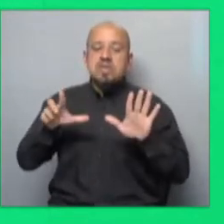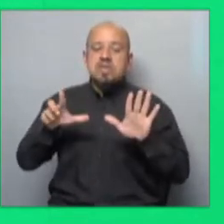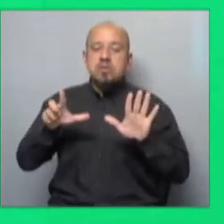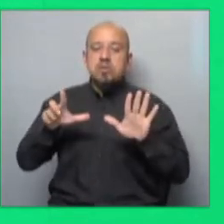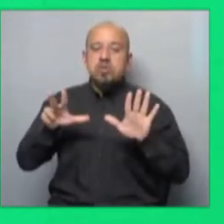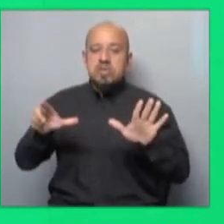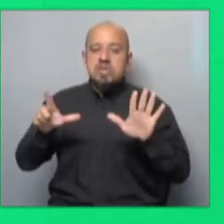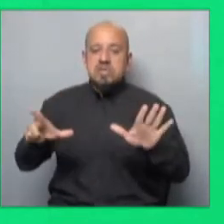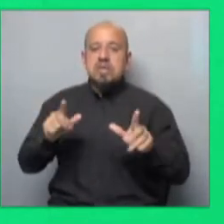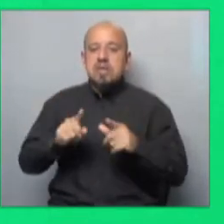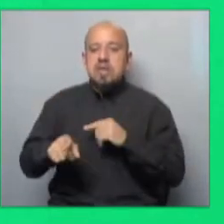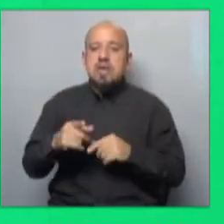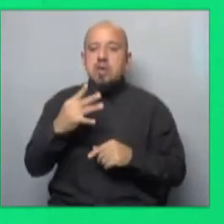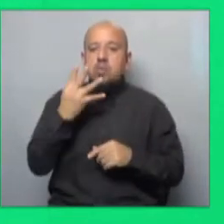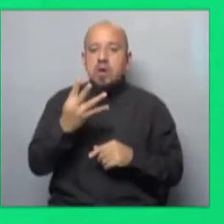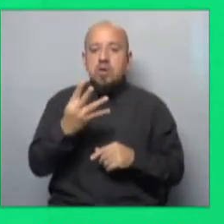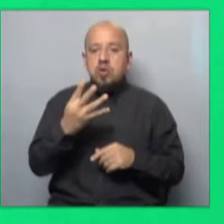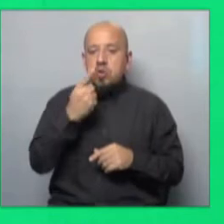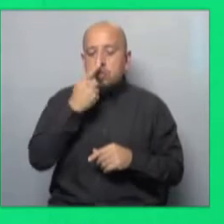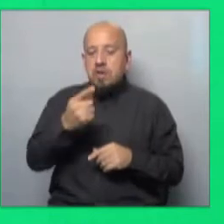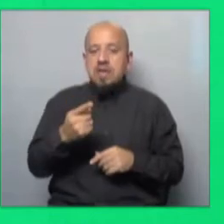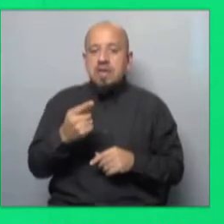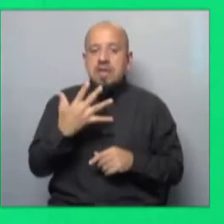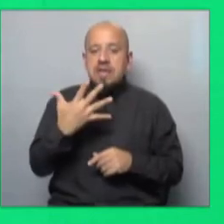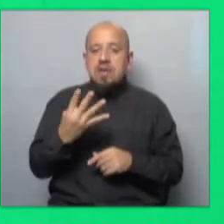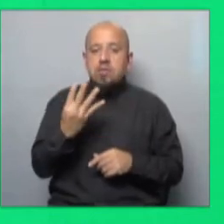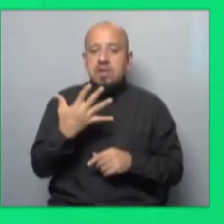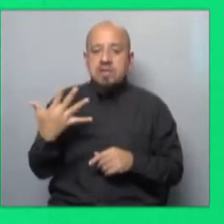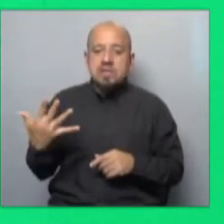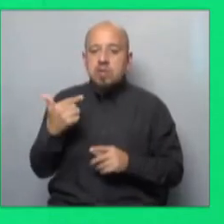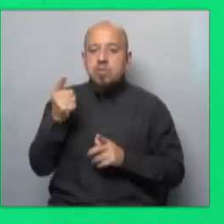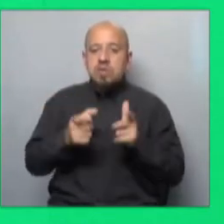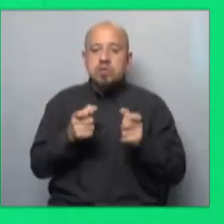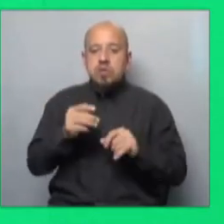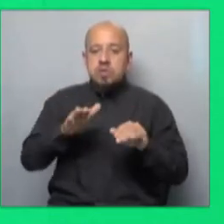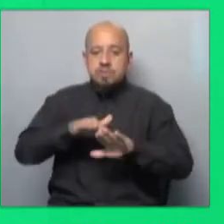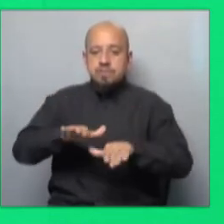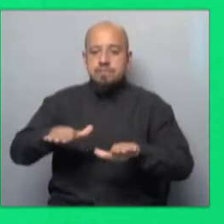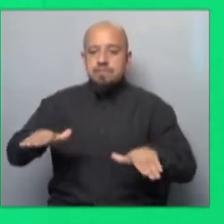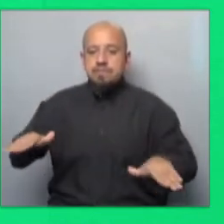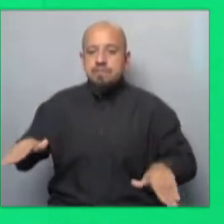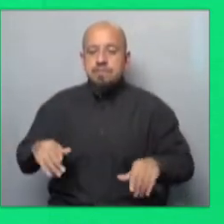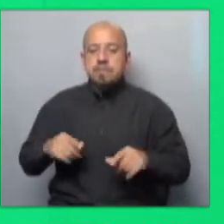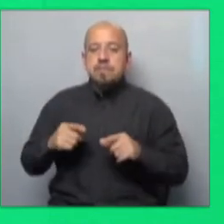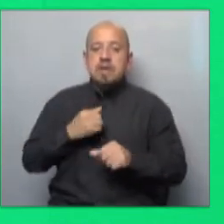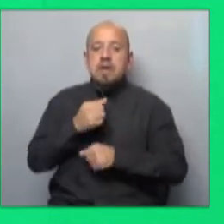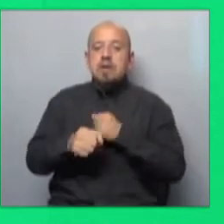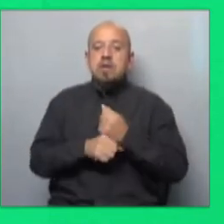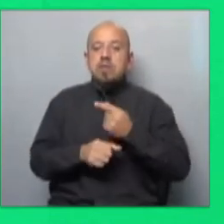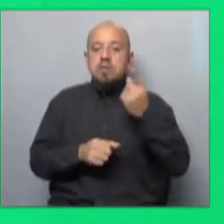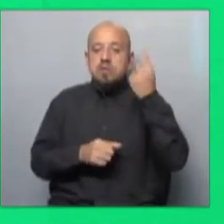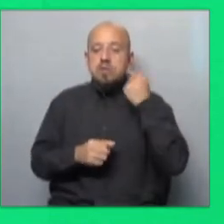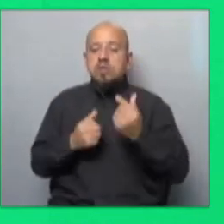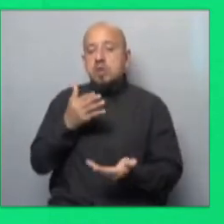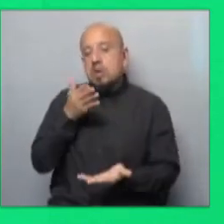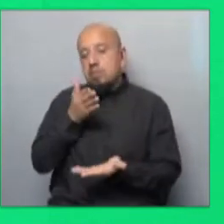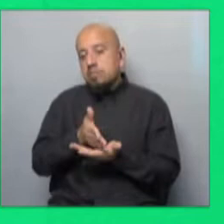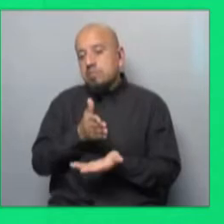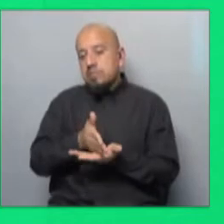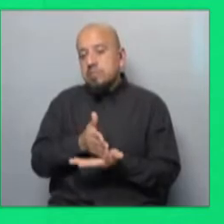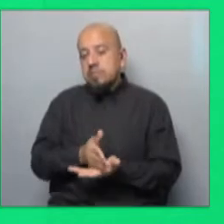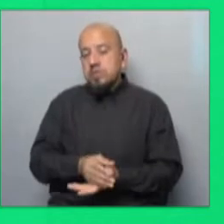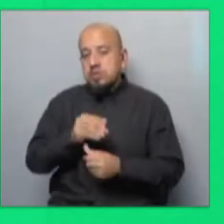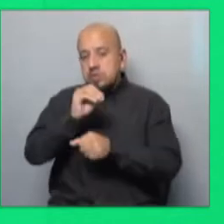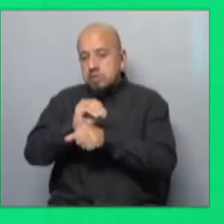y 4545 para niños y niñas migrantes en lo que fue el año pasado y ese apoyo necesario en la alimentación